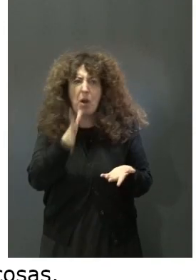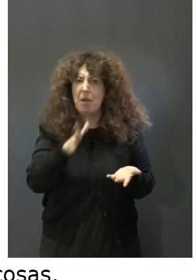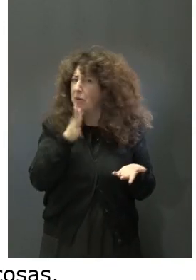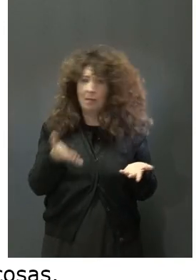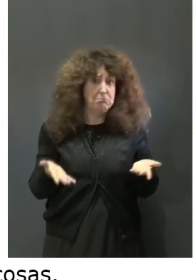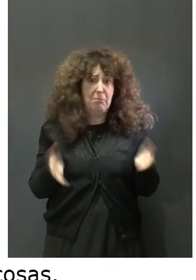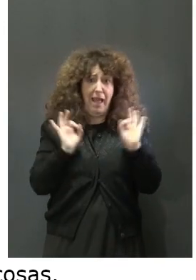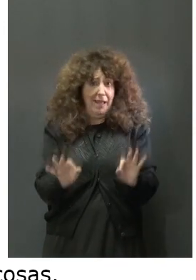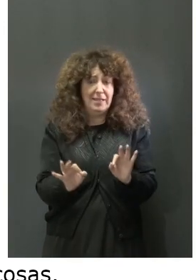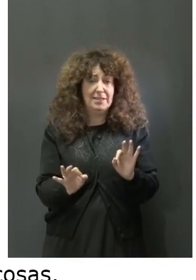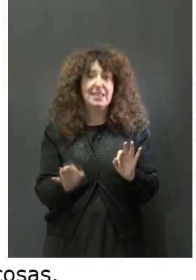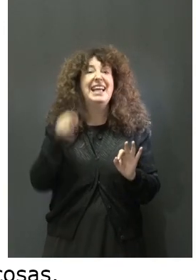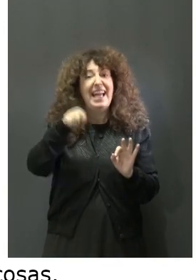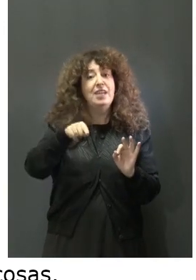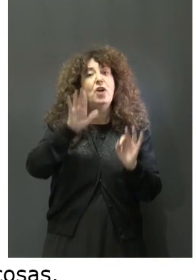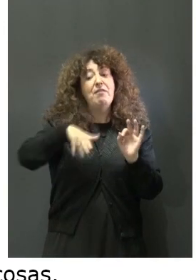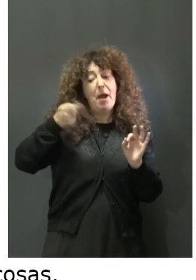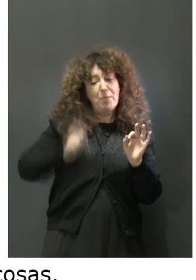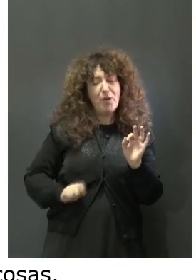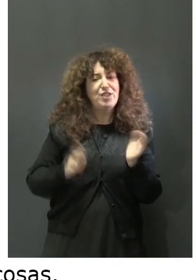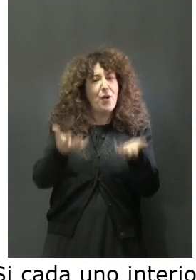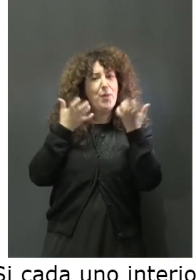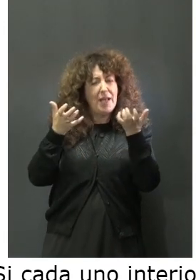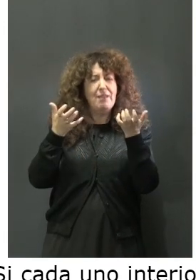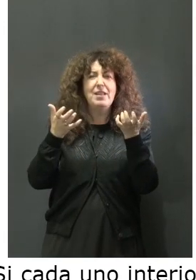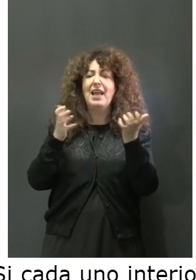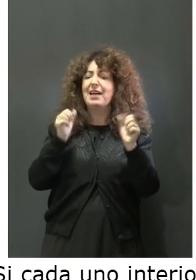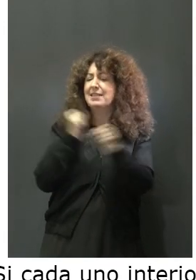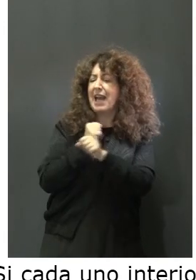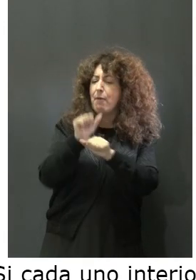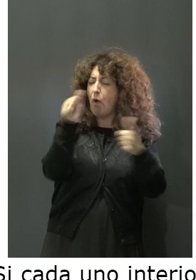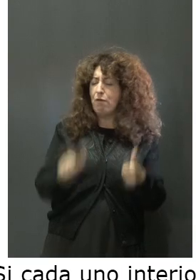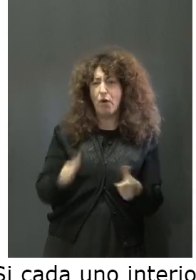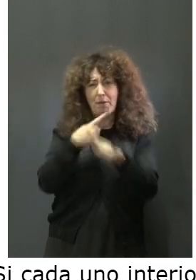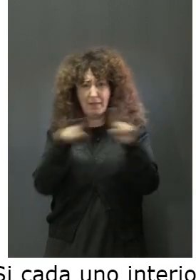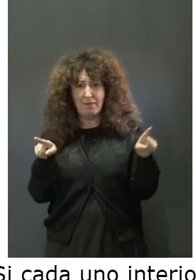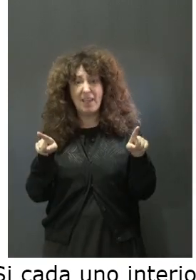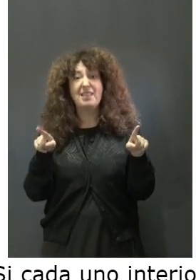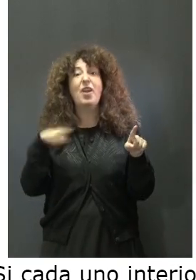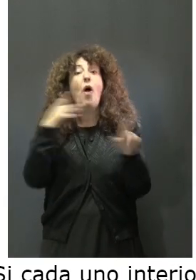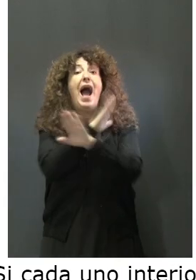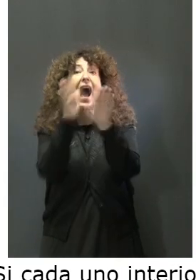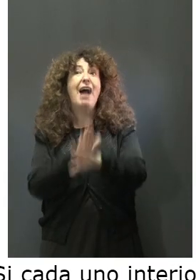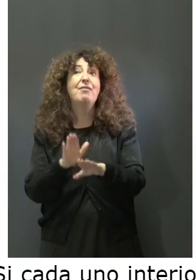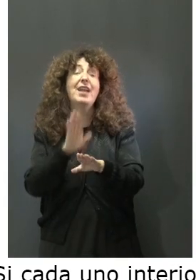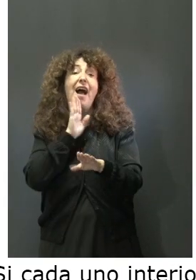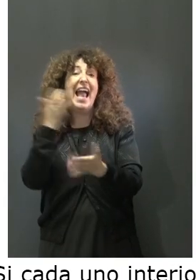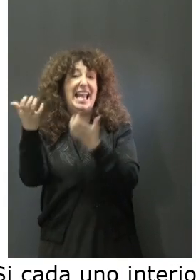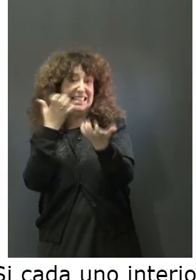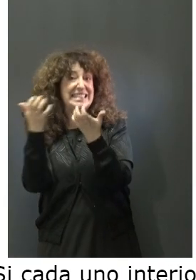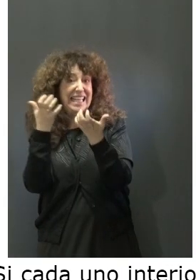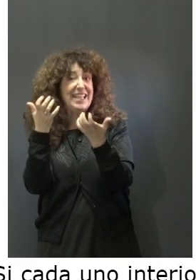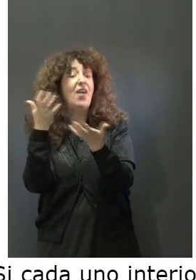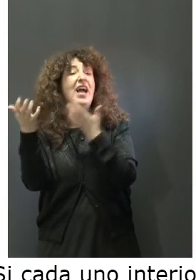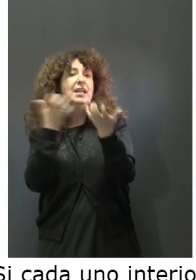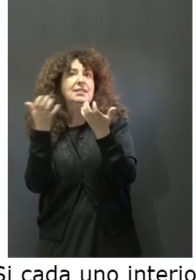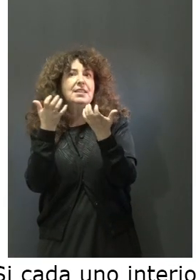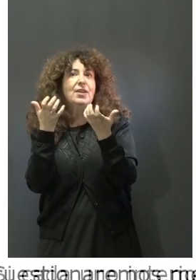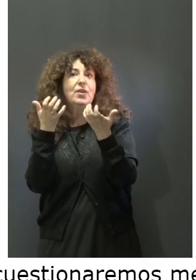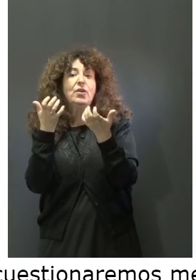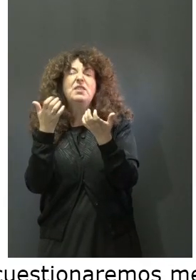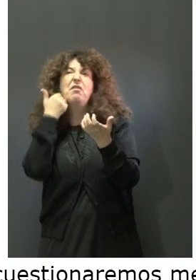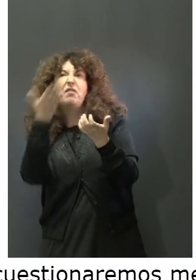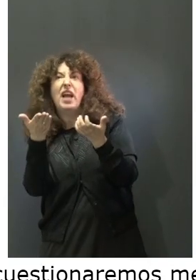Y eso también es beneficio del profesional que la hace, trabaja de otra forma y al final lo estético, como hemos comentado antes, es algo culpa nuestra.